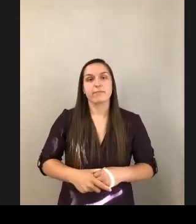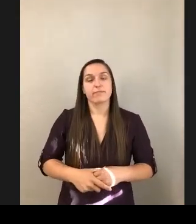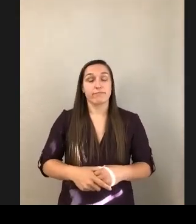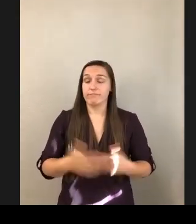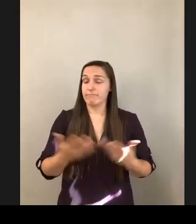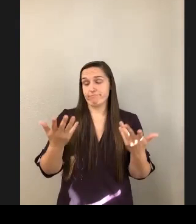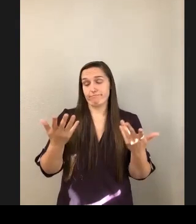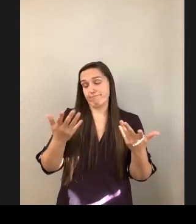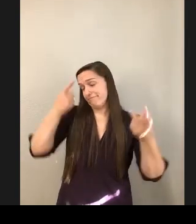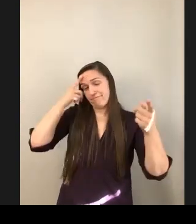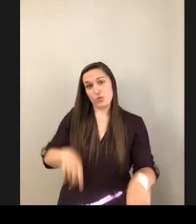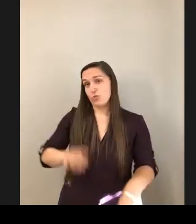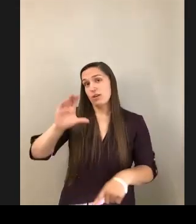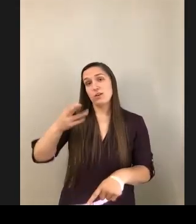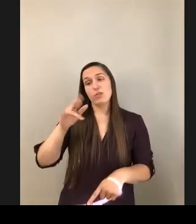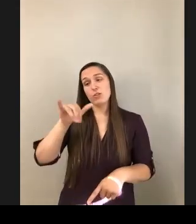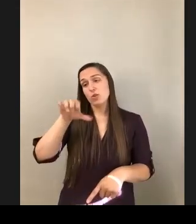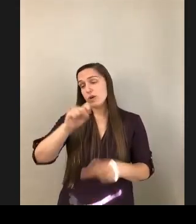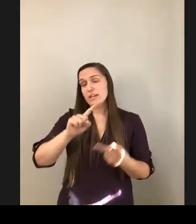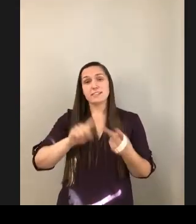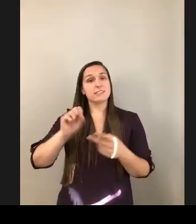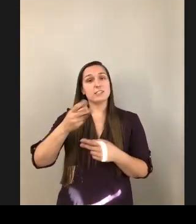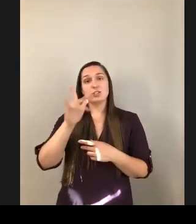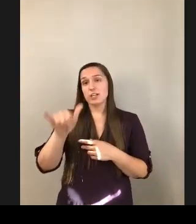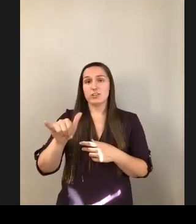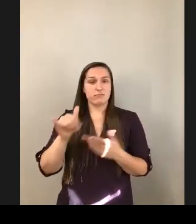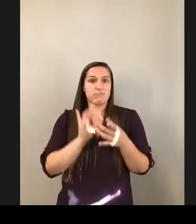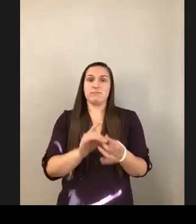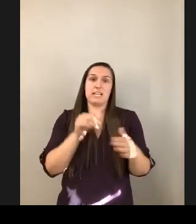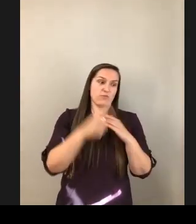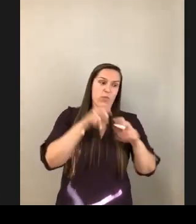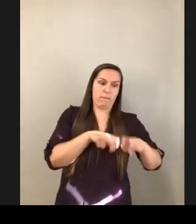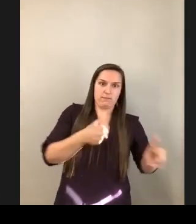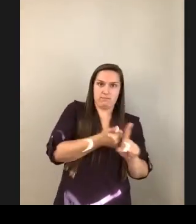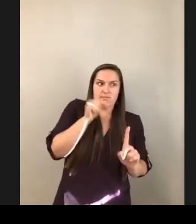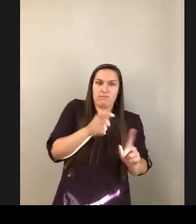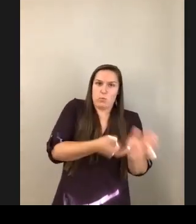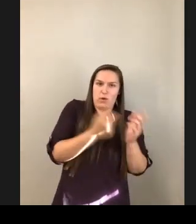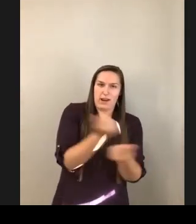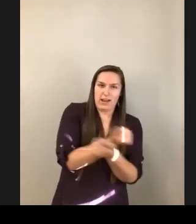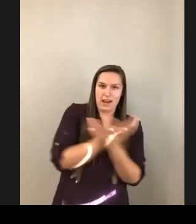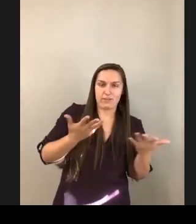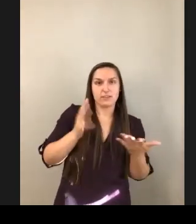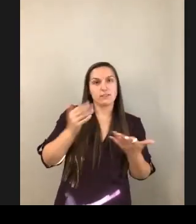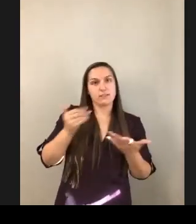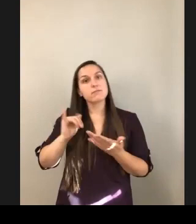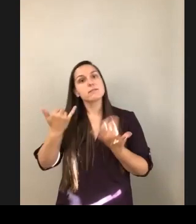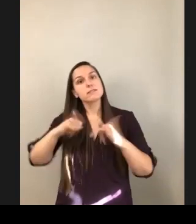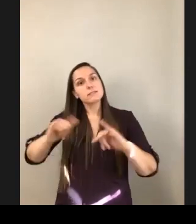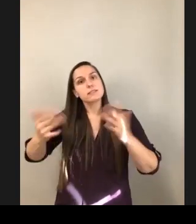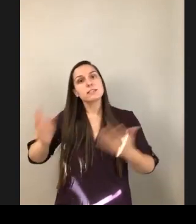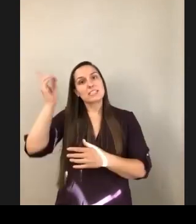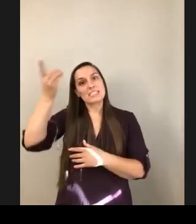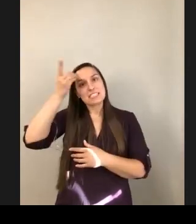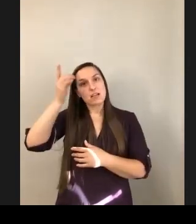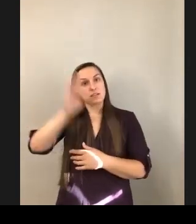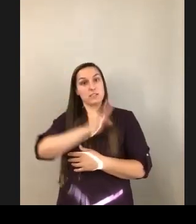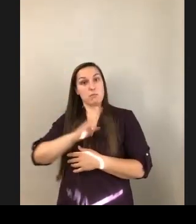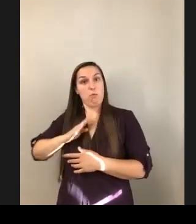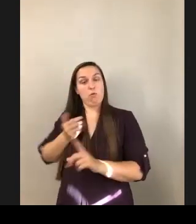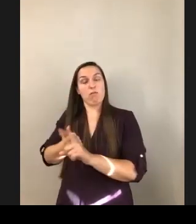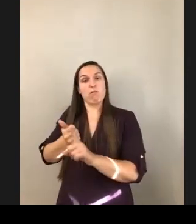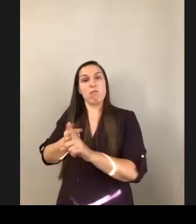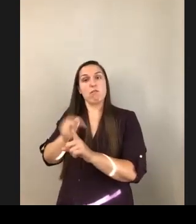estoy de acuerdo en cuanto a lo que han dicho Chris y Sherry, que el panel necesita toda la información en